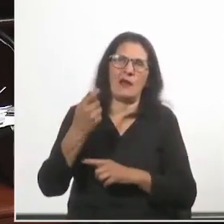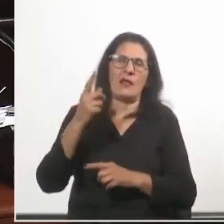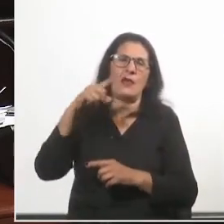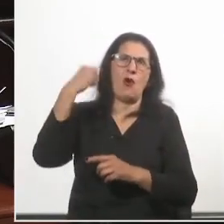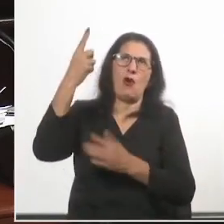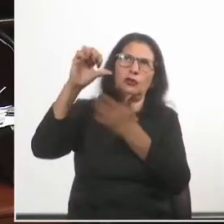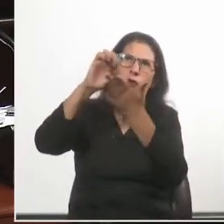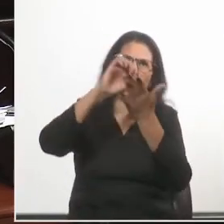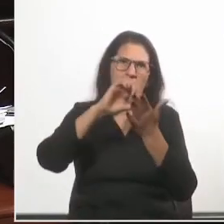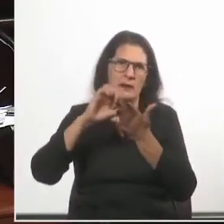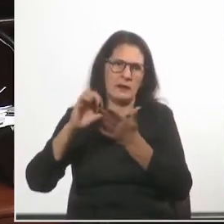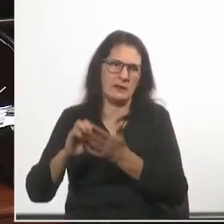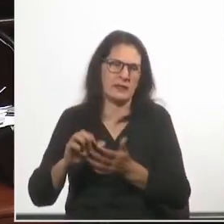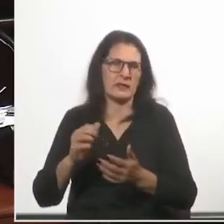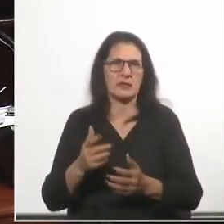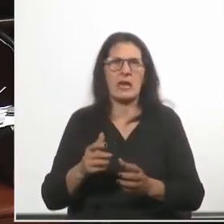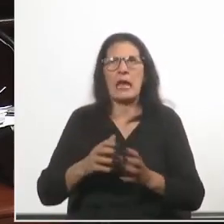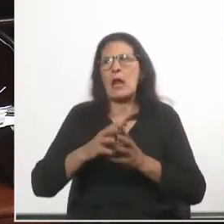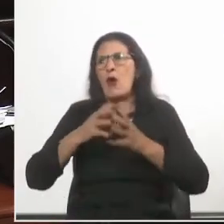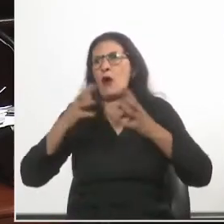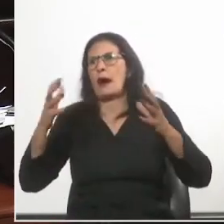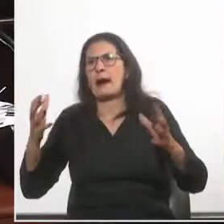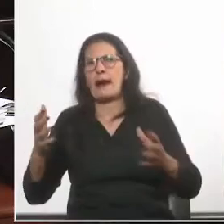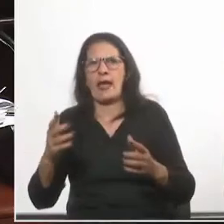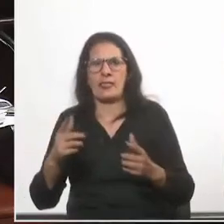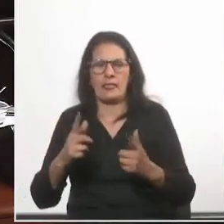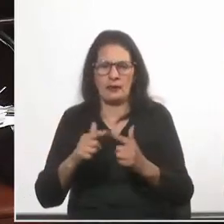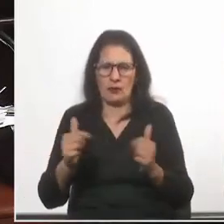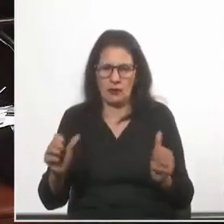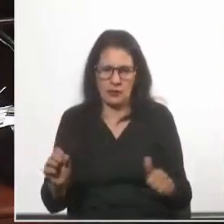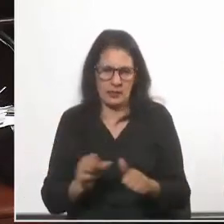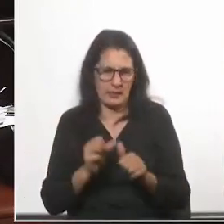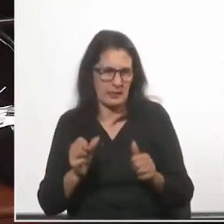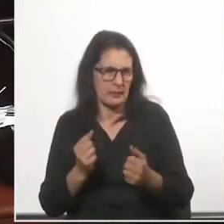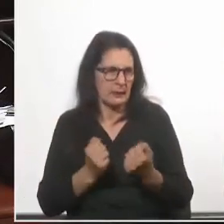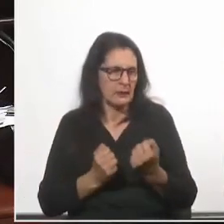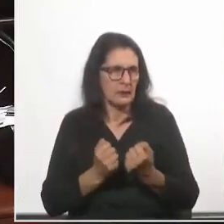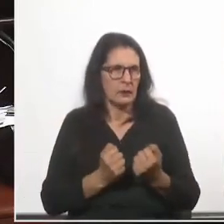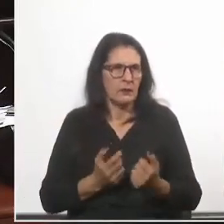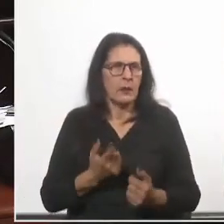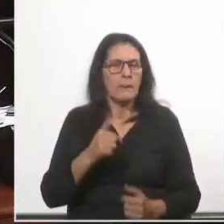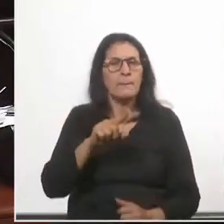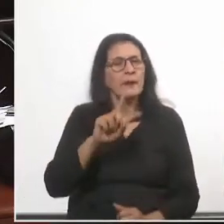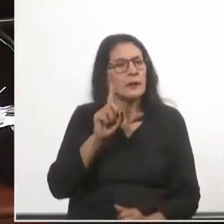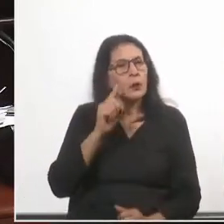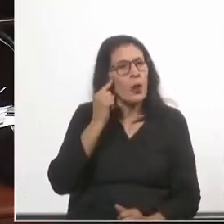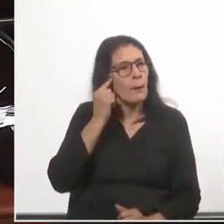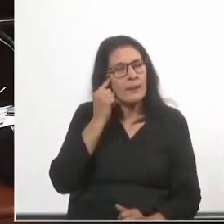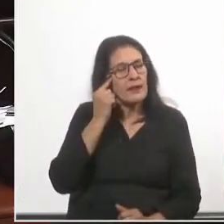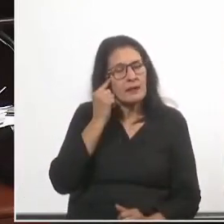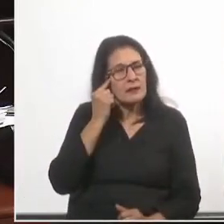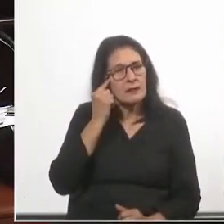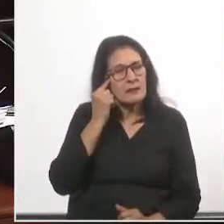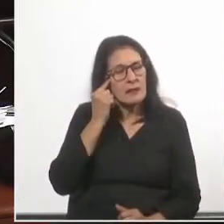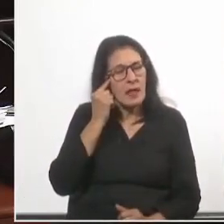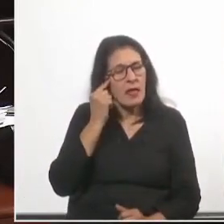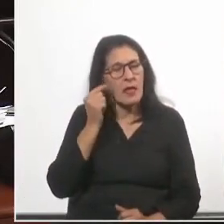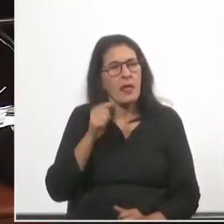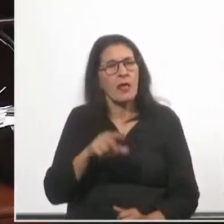extranjeras, en los grandes emprendimientos económicos, y no se piensa en